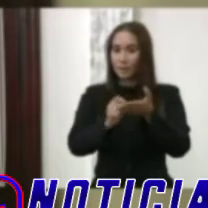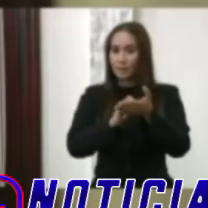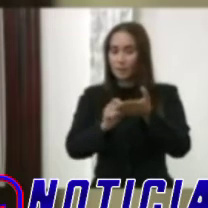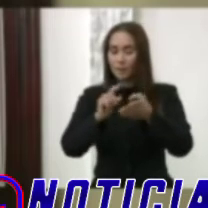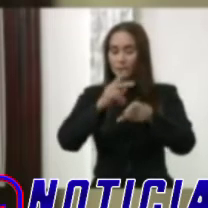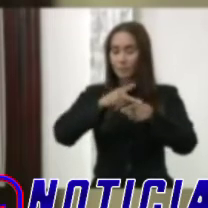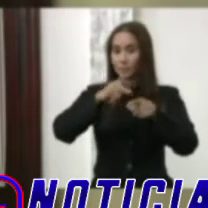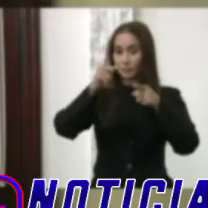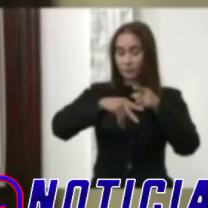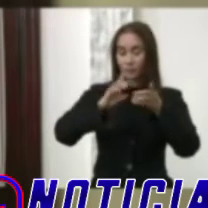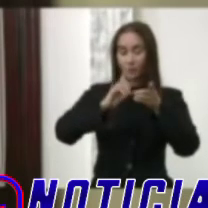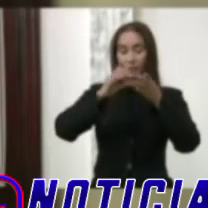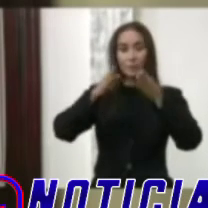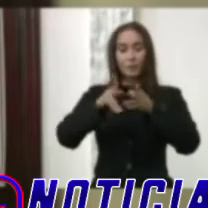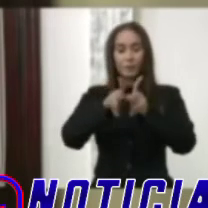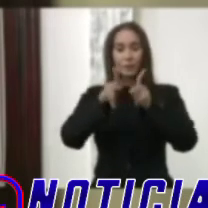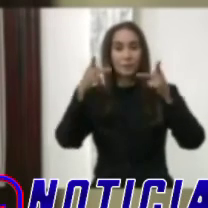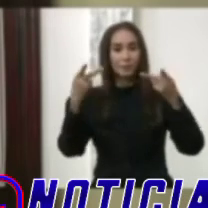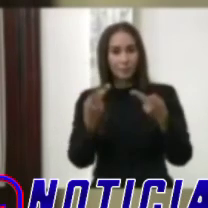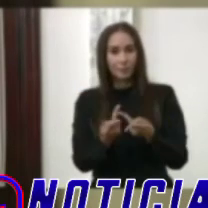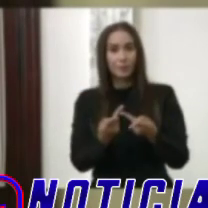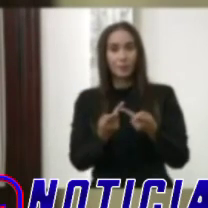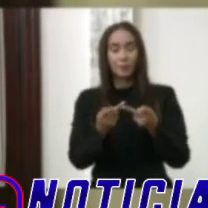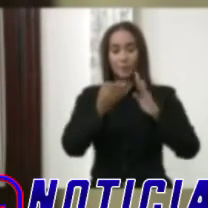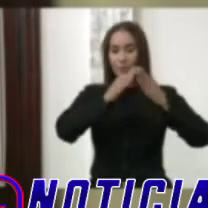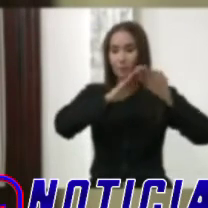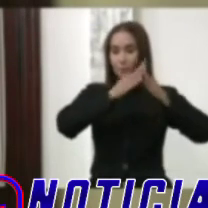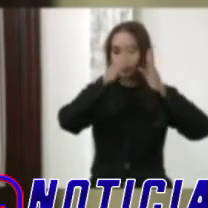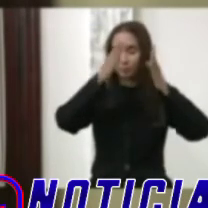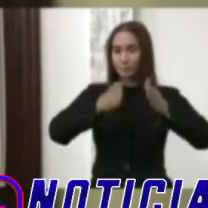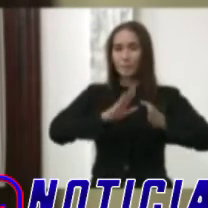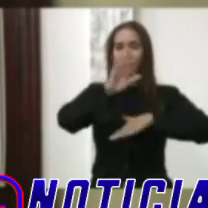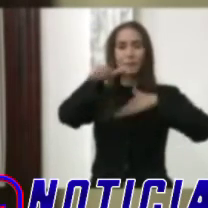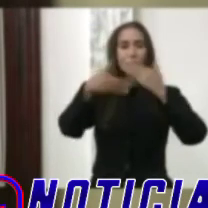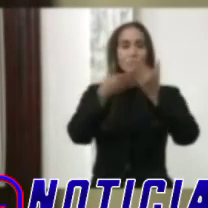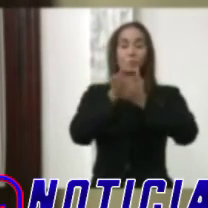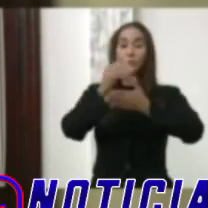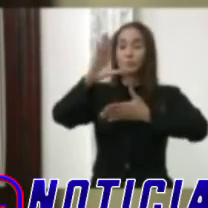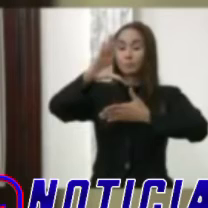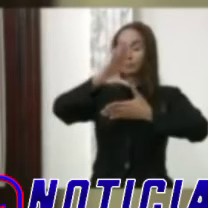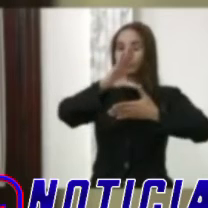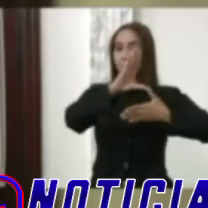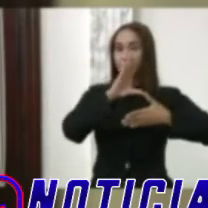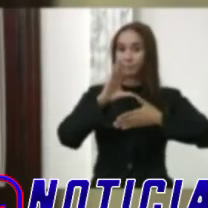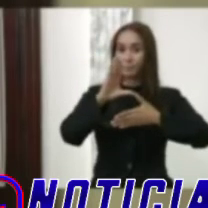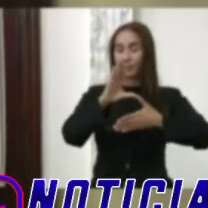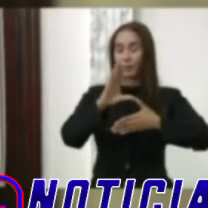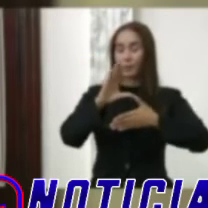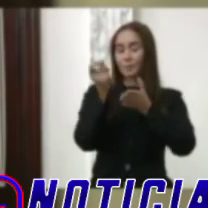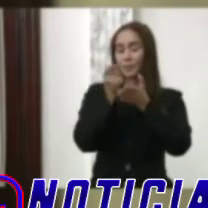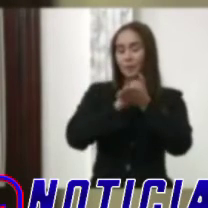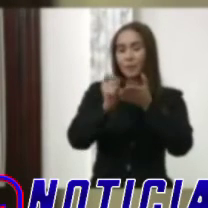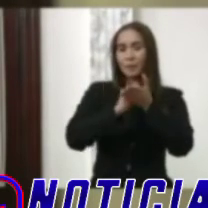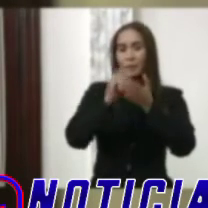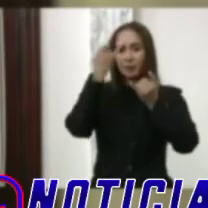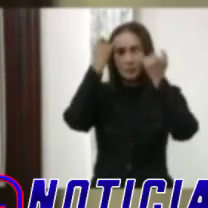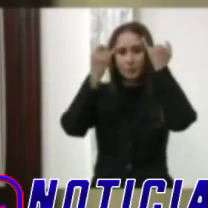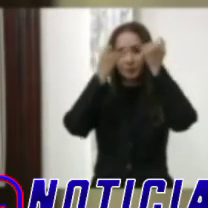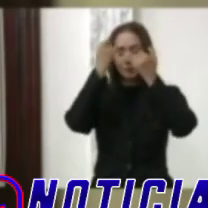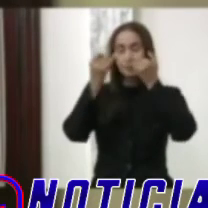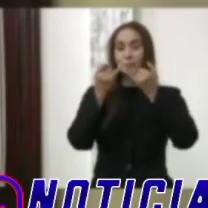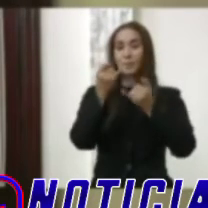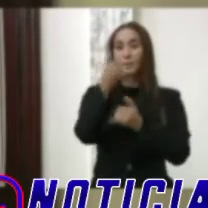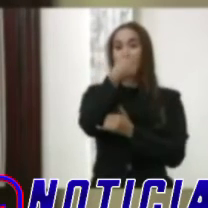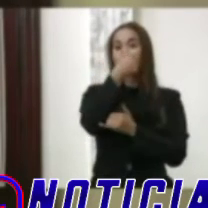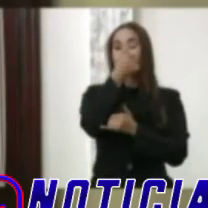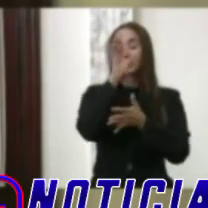académicos, directores de periódicos y ciudadanos de toda América para redactar un documento que contiene 10